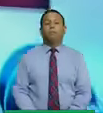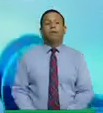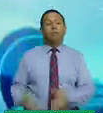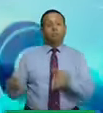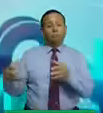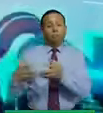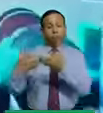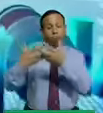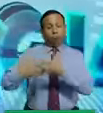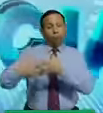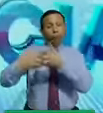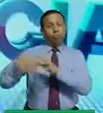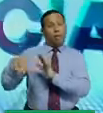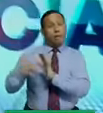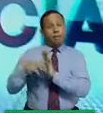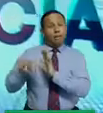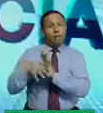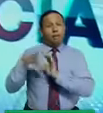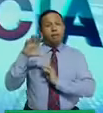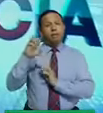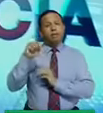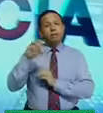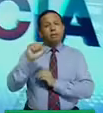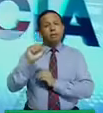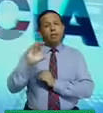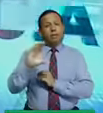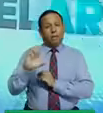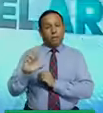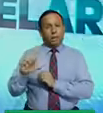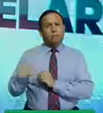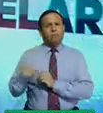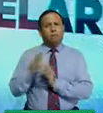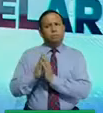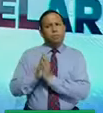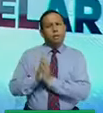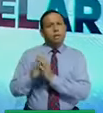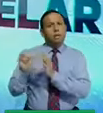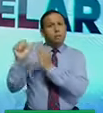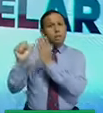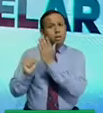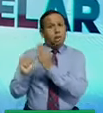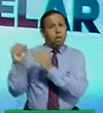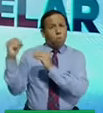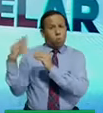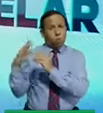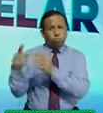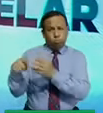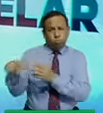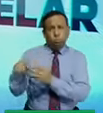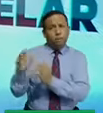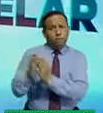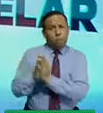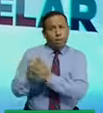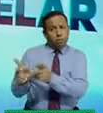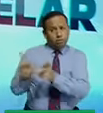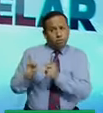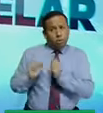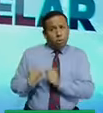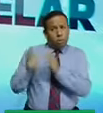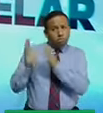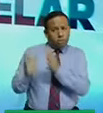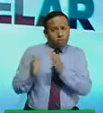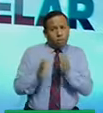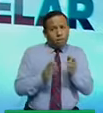Energía, SENACE, pidió el aval al Ministerio de Energía y Minas para dar inicio al periodo de racionamiento a